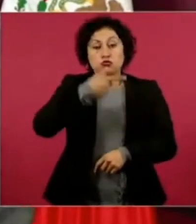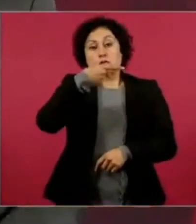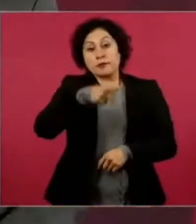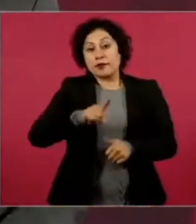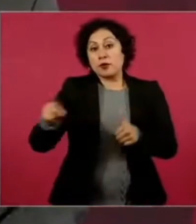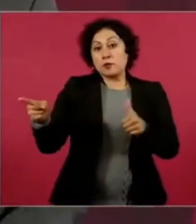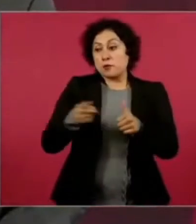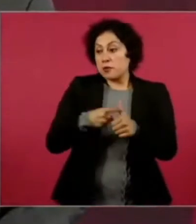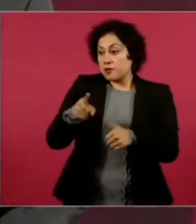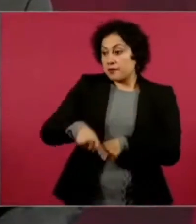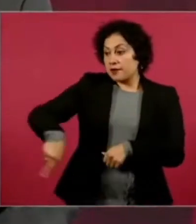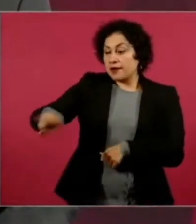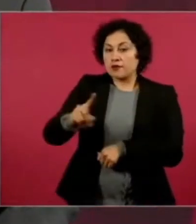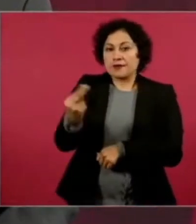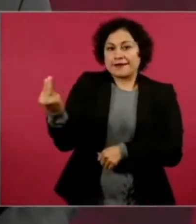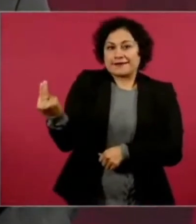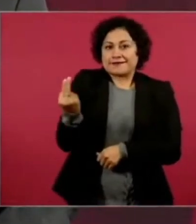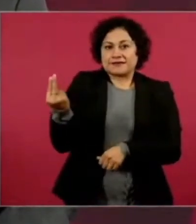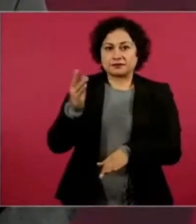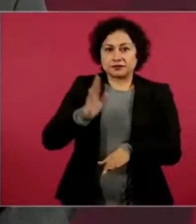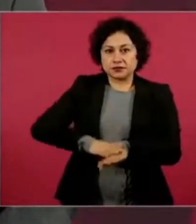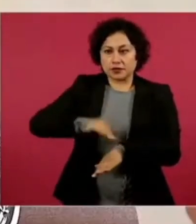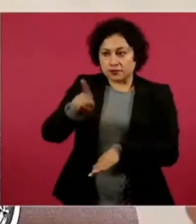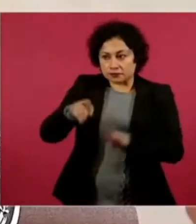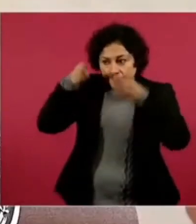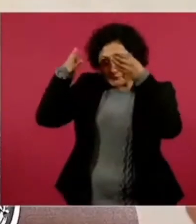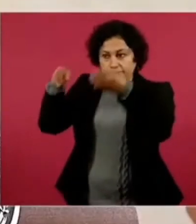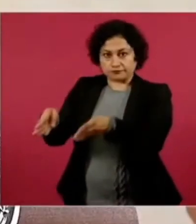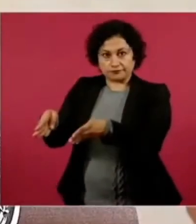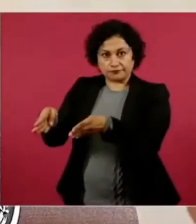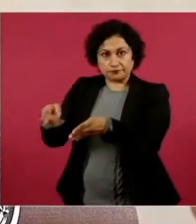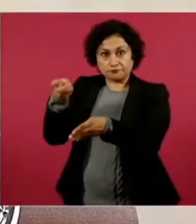cualquier gobierno es conseguir la felicidad del pueblo.